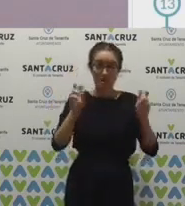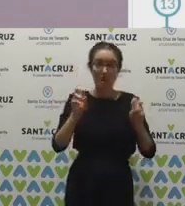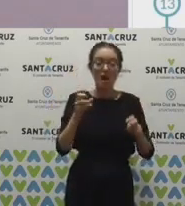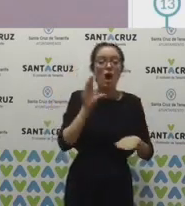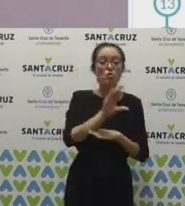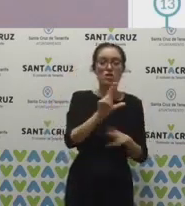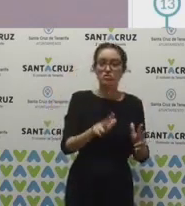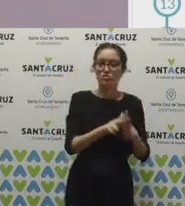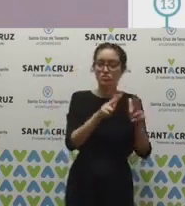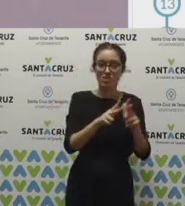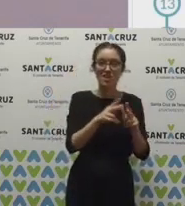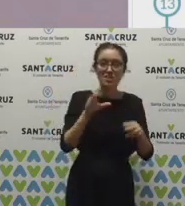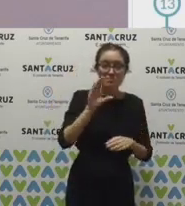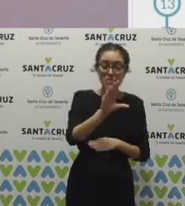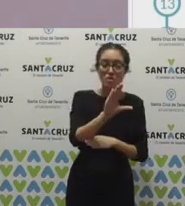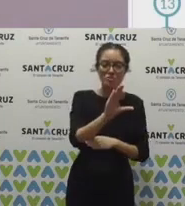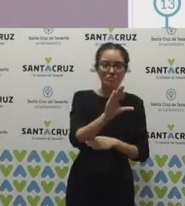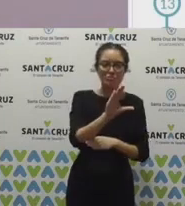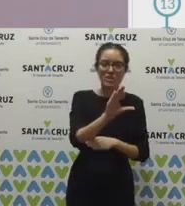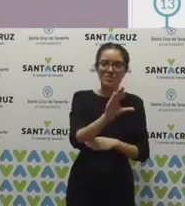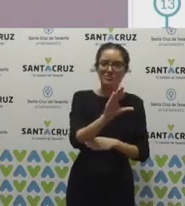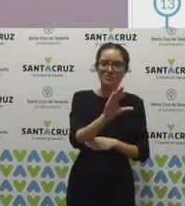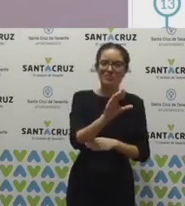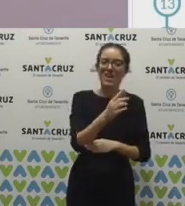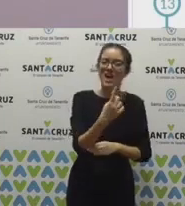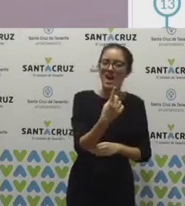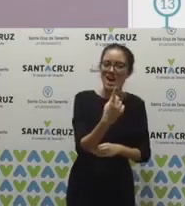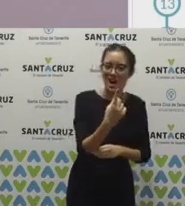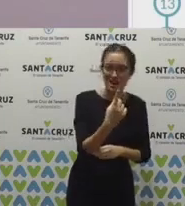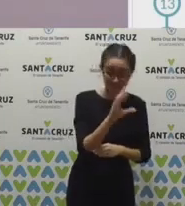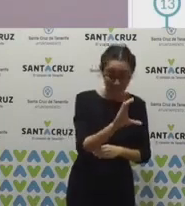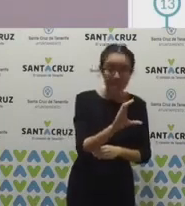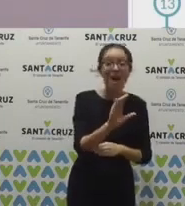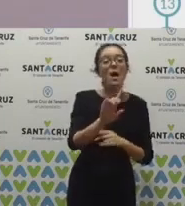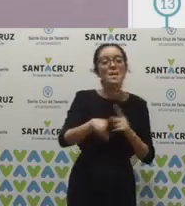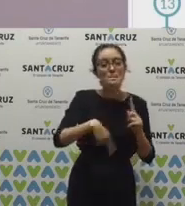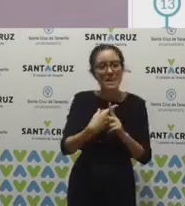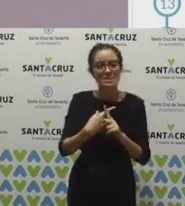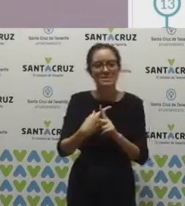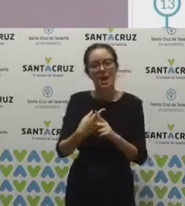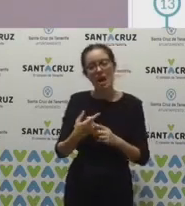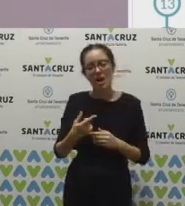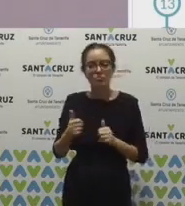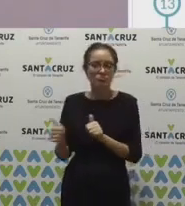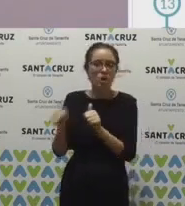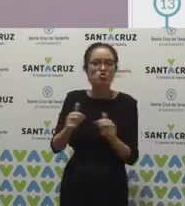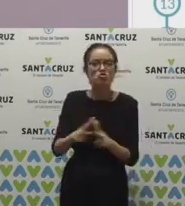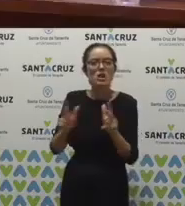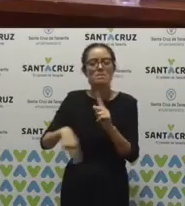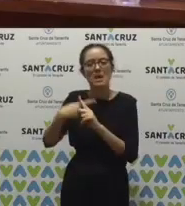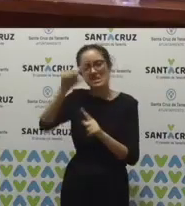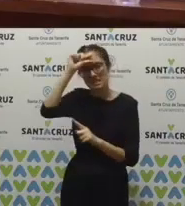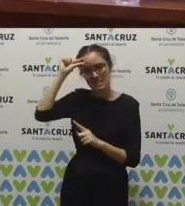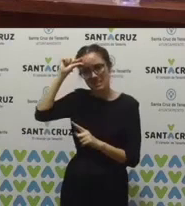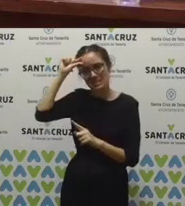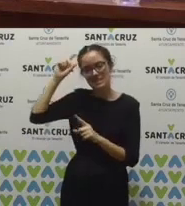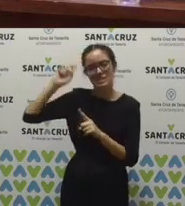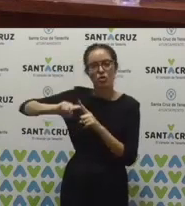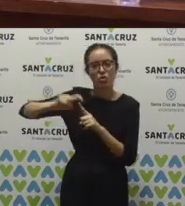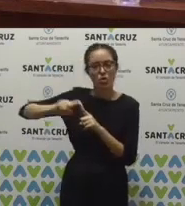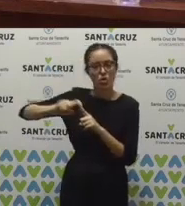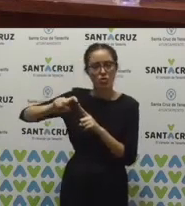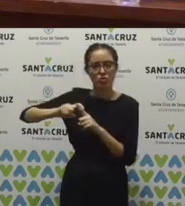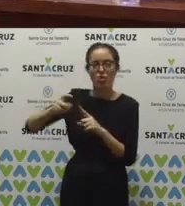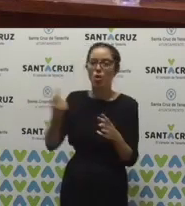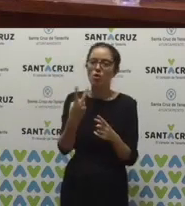insuficientes y no se negociará acompañamiento social y psicológico educando a nuestra población a una situación de estancamiento